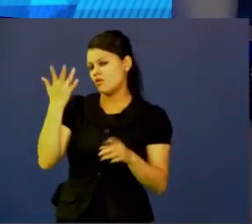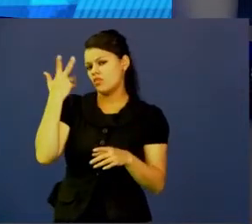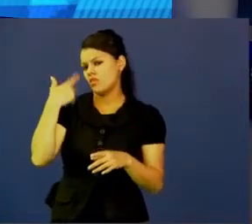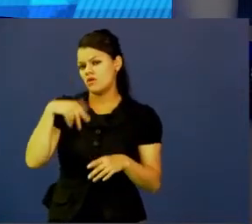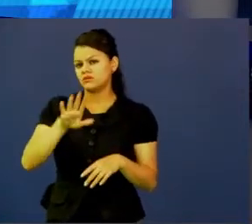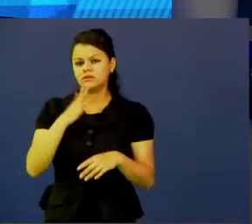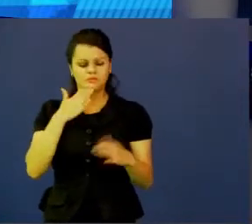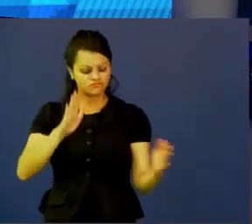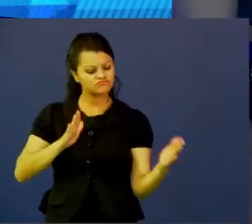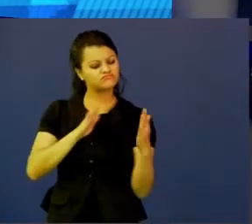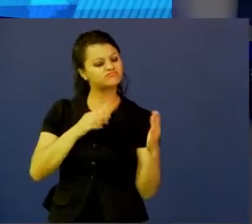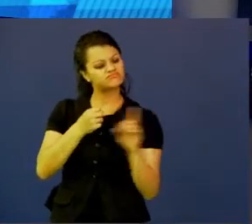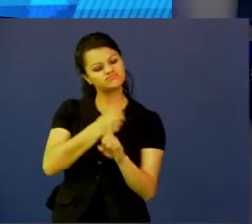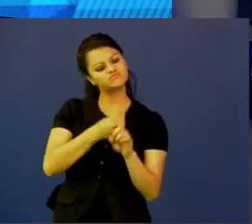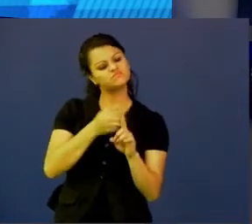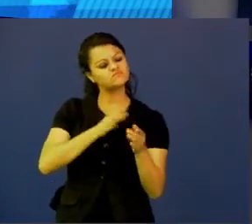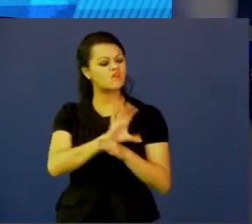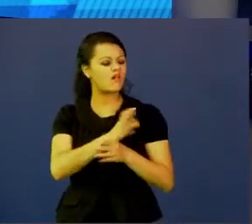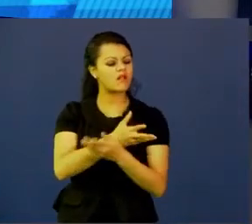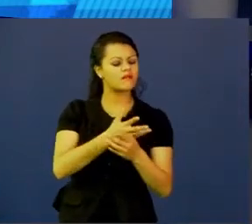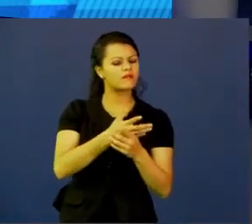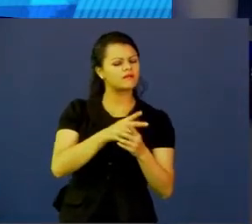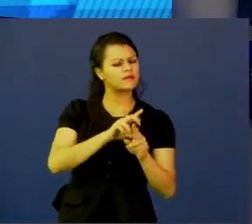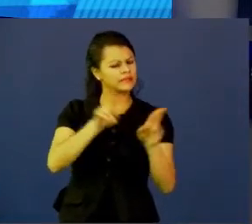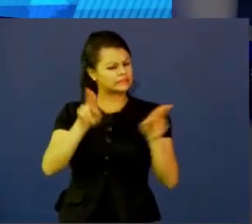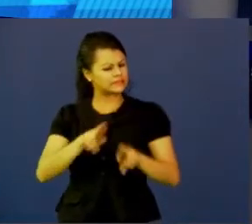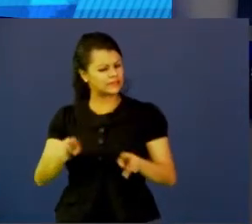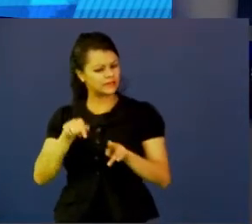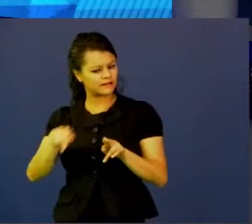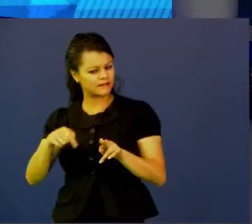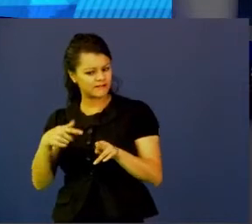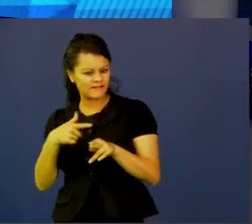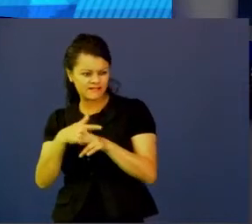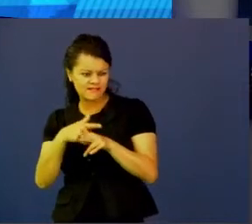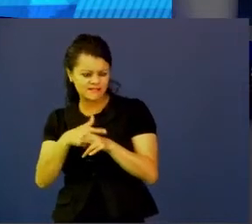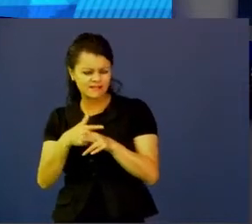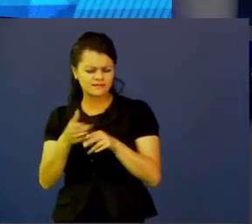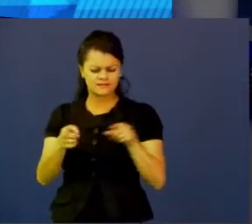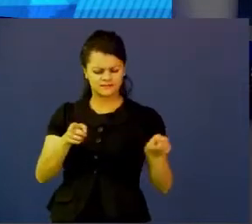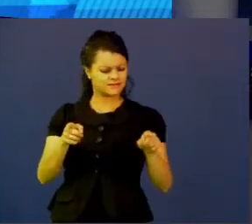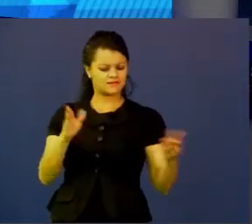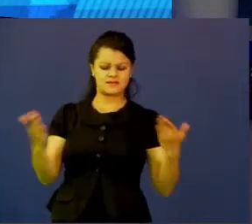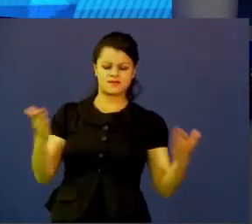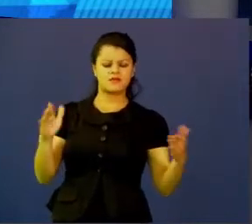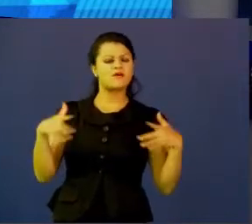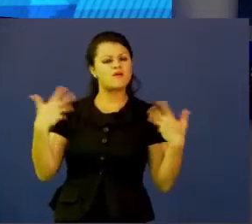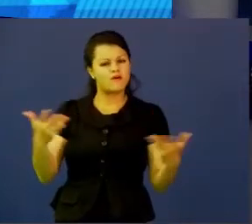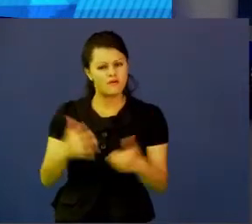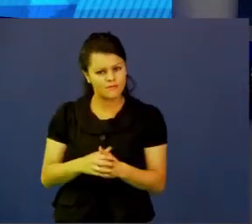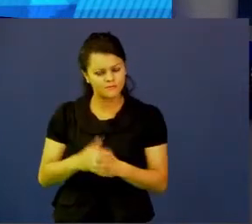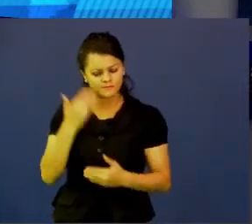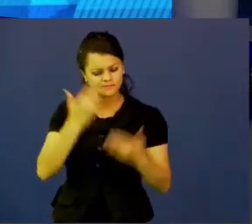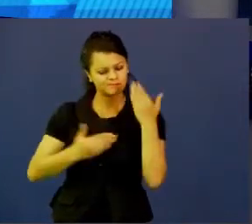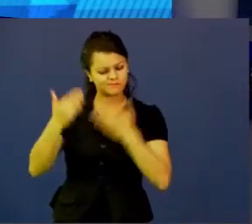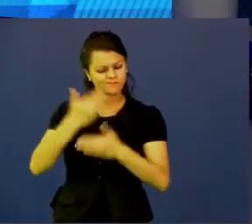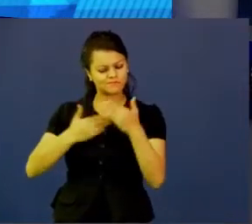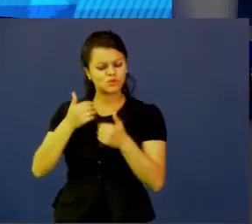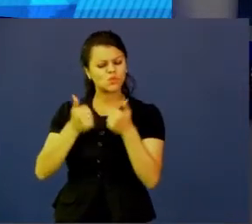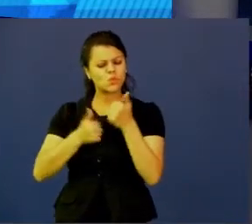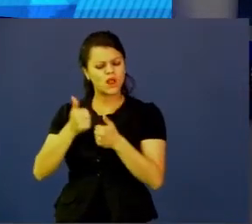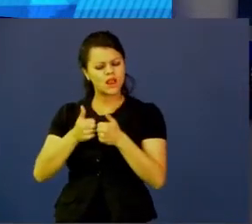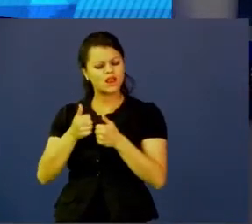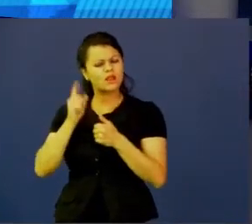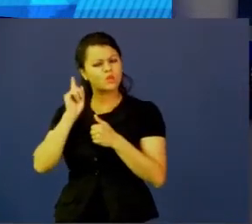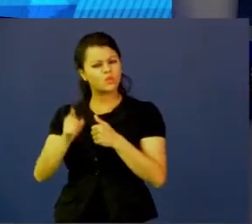ciberacoso, porque no la sabíamos muy bien. Y estos son los elementos que aparecen ahí atrás que componen el ciberacoso y que quizá lo